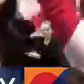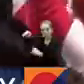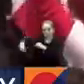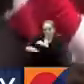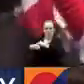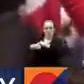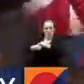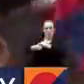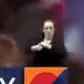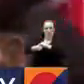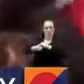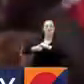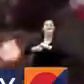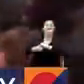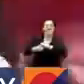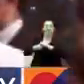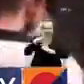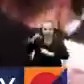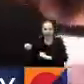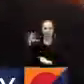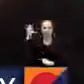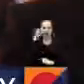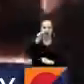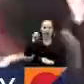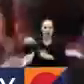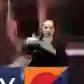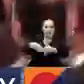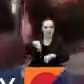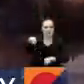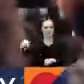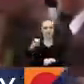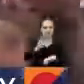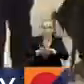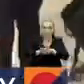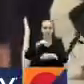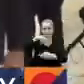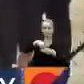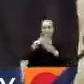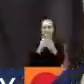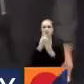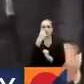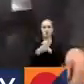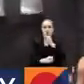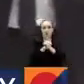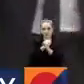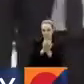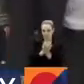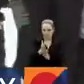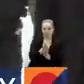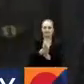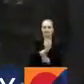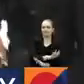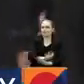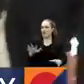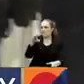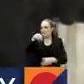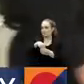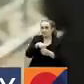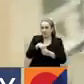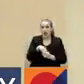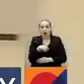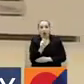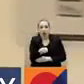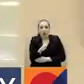ahí el nombre dado al caso por el que es condenado hoy a 1 año de prisión. decisión que sus apoderados legales